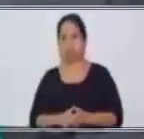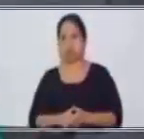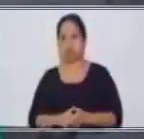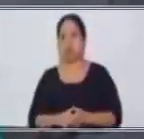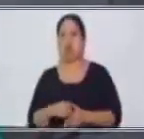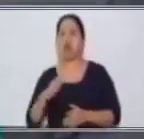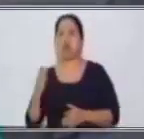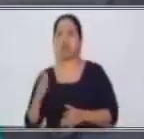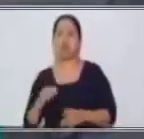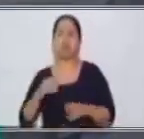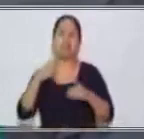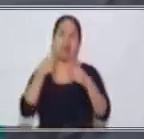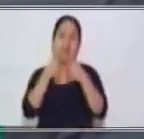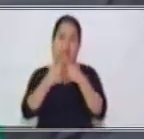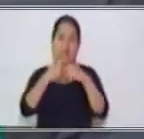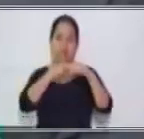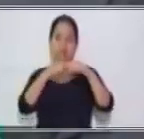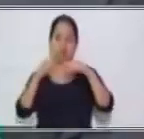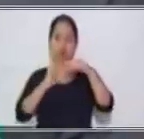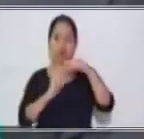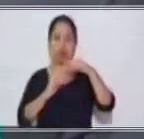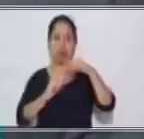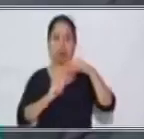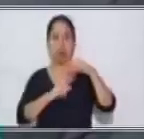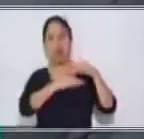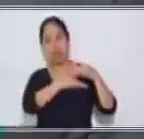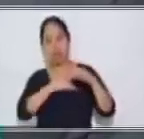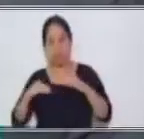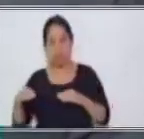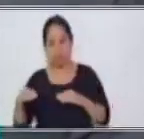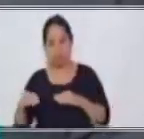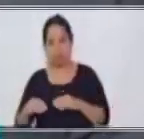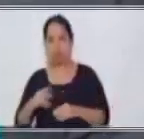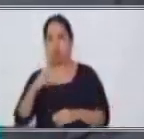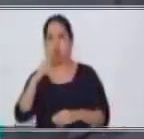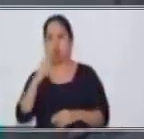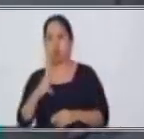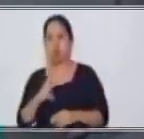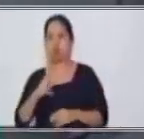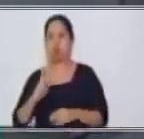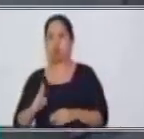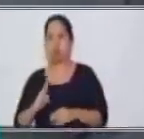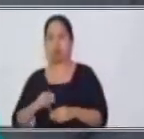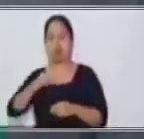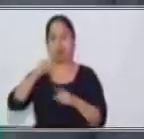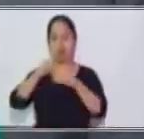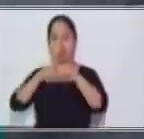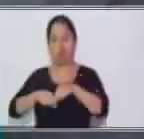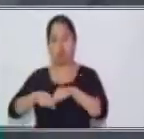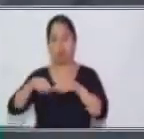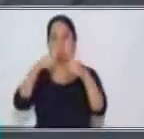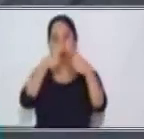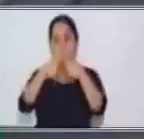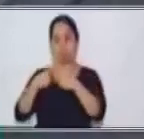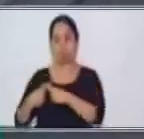x sobre r dividido y sobre r. Cancelamos las resultantes y nos quedan en términos de x y